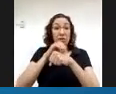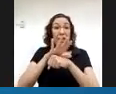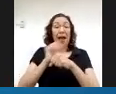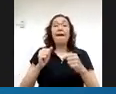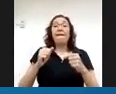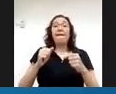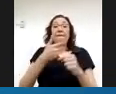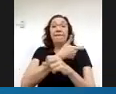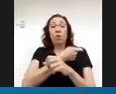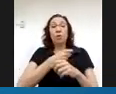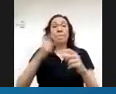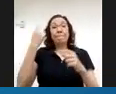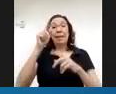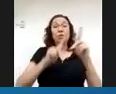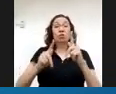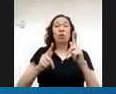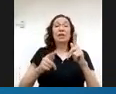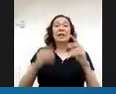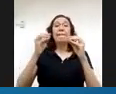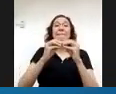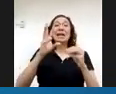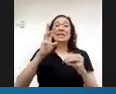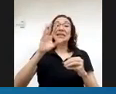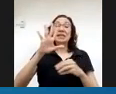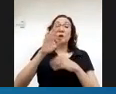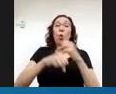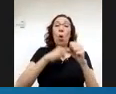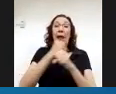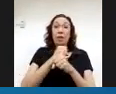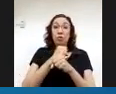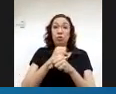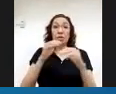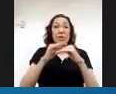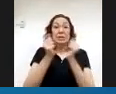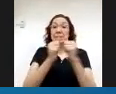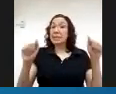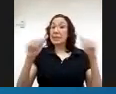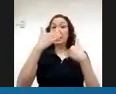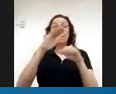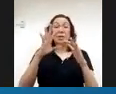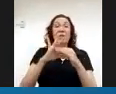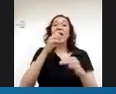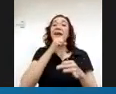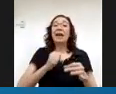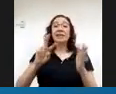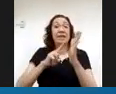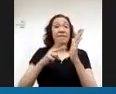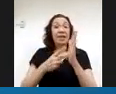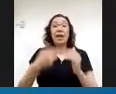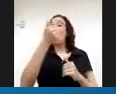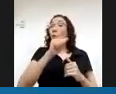de 65 años sin límite de edad. Es decir, que